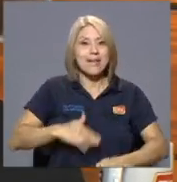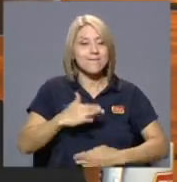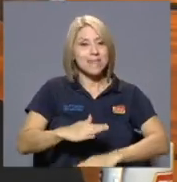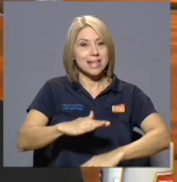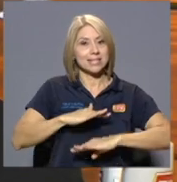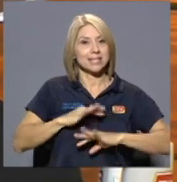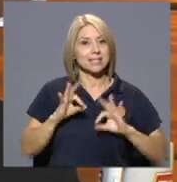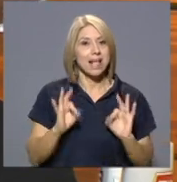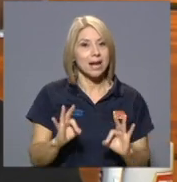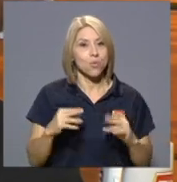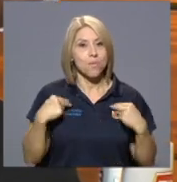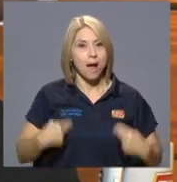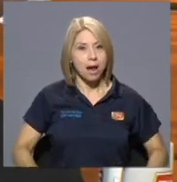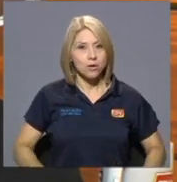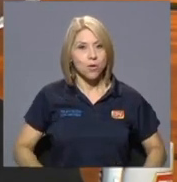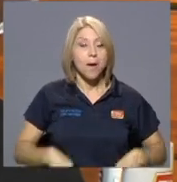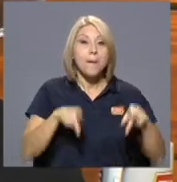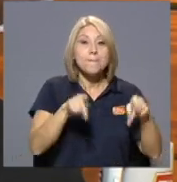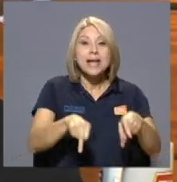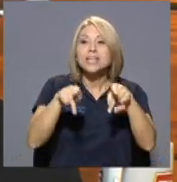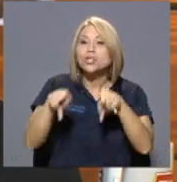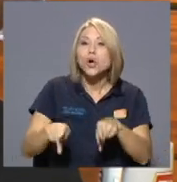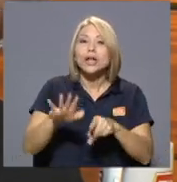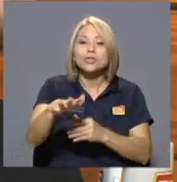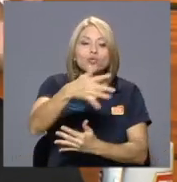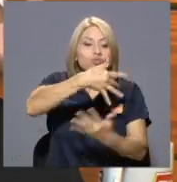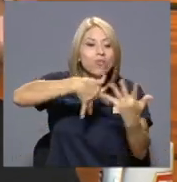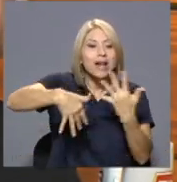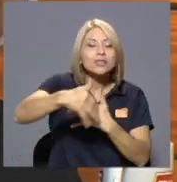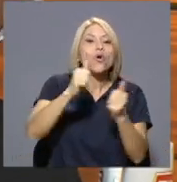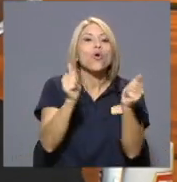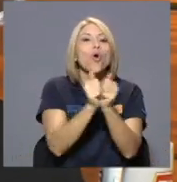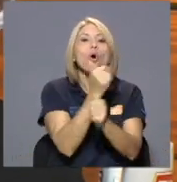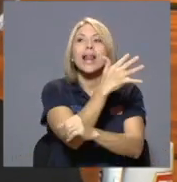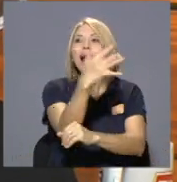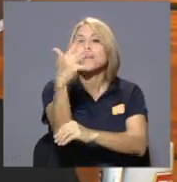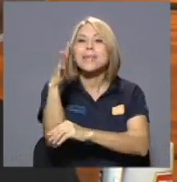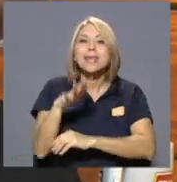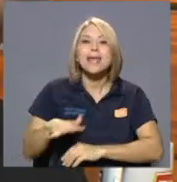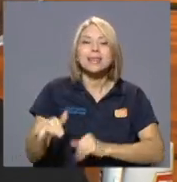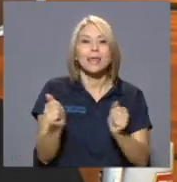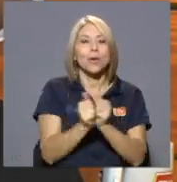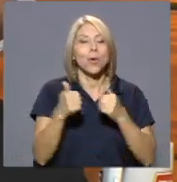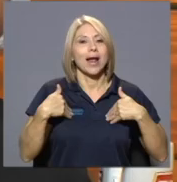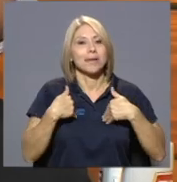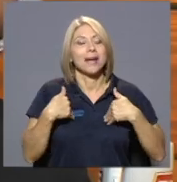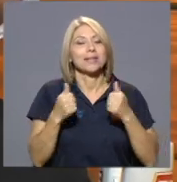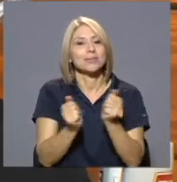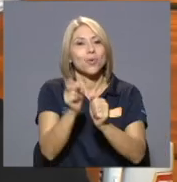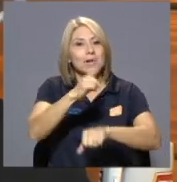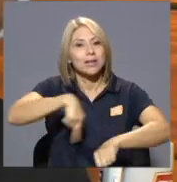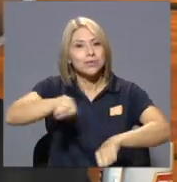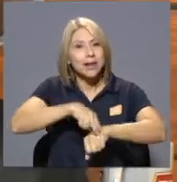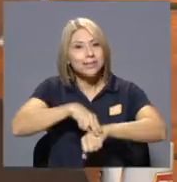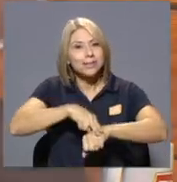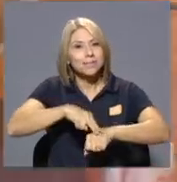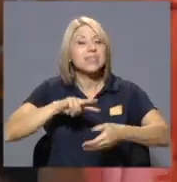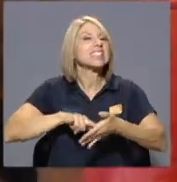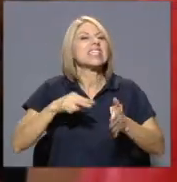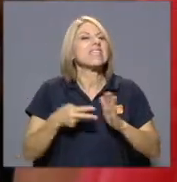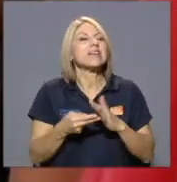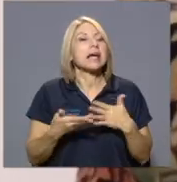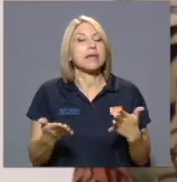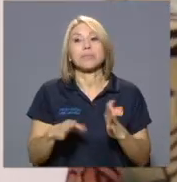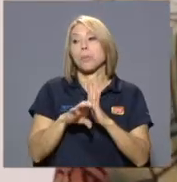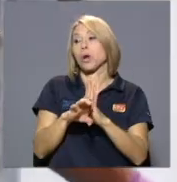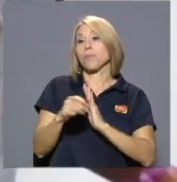las personas, la relación con el ambiente, con los animales y con la naturaleza. Entonces, ¿esto qué implica? Que tal vez entonces, si yo tengo un